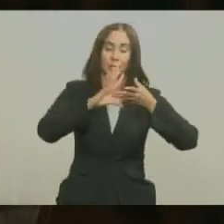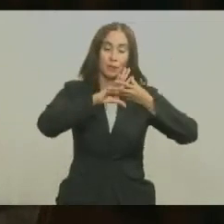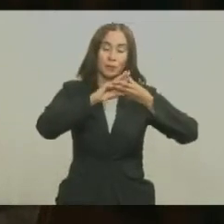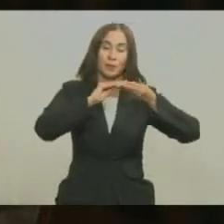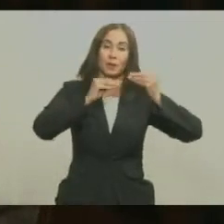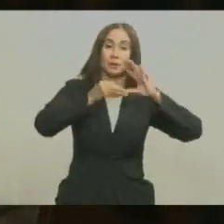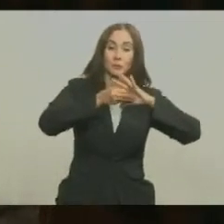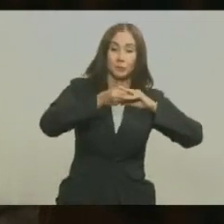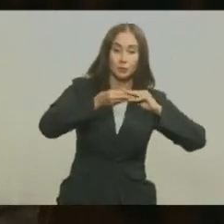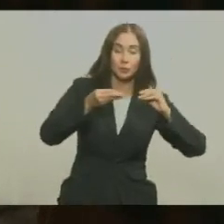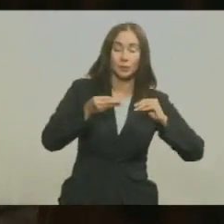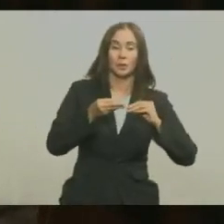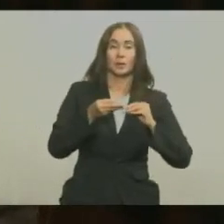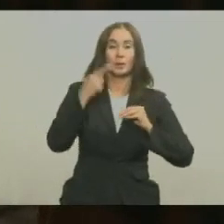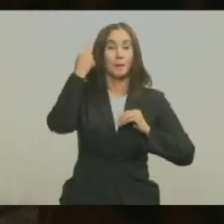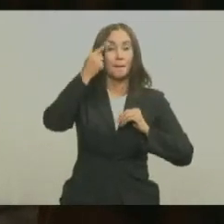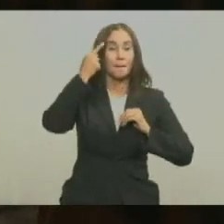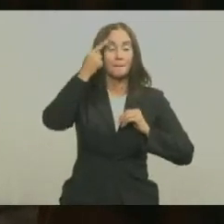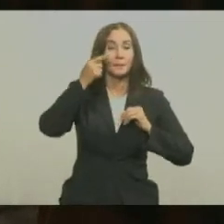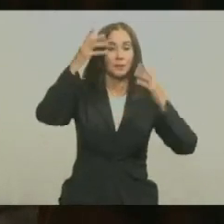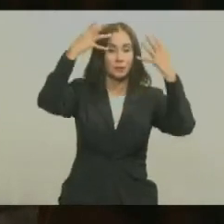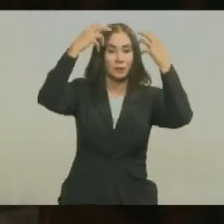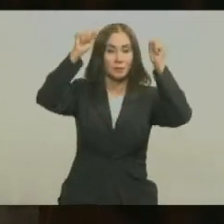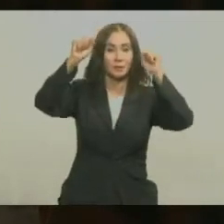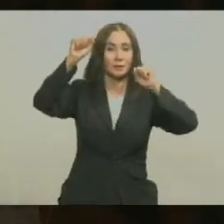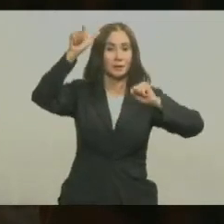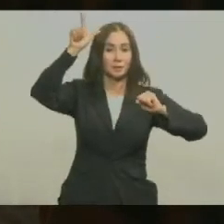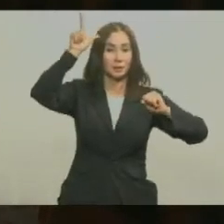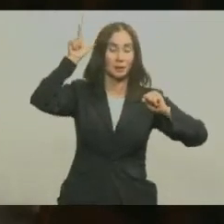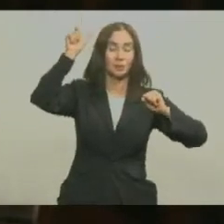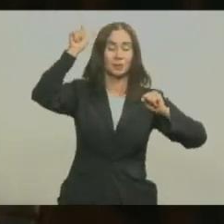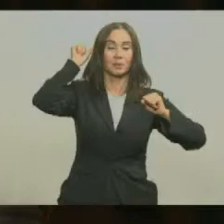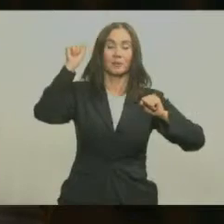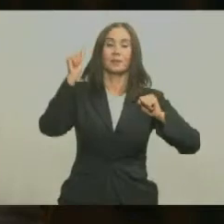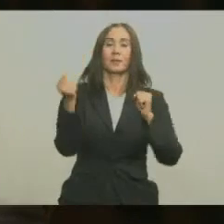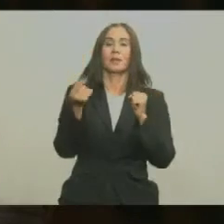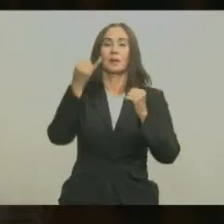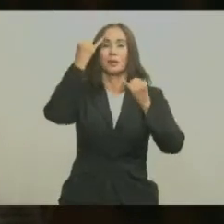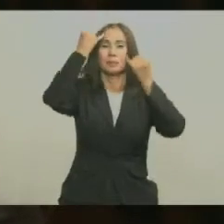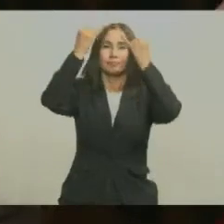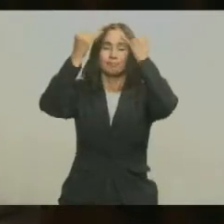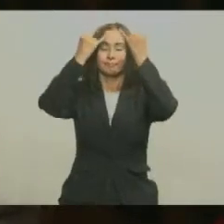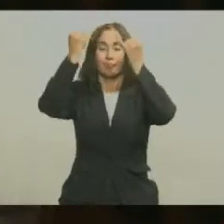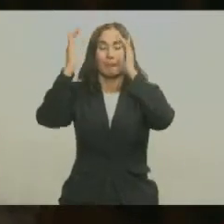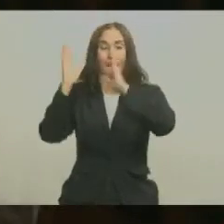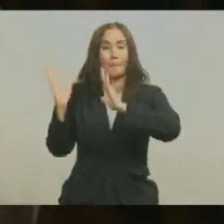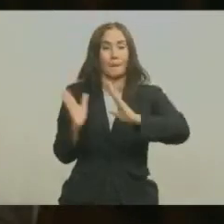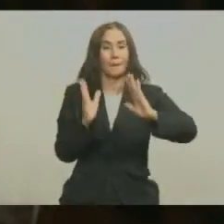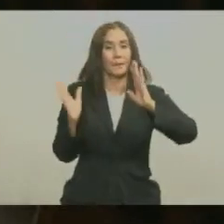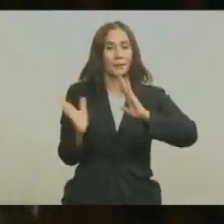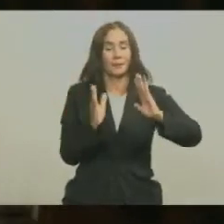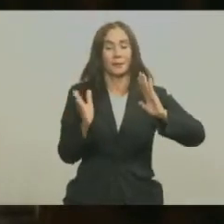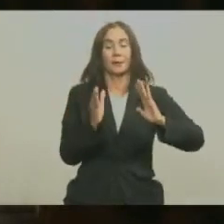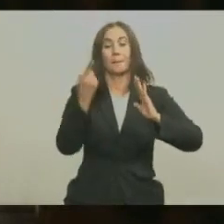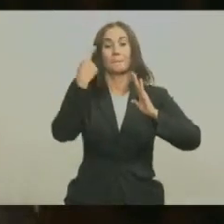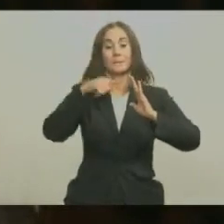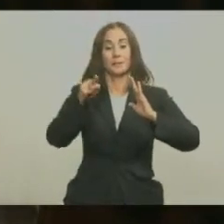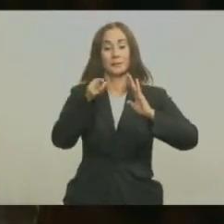el señor presidente, don Luis Abinader, ha creado las condiciones necesarias para que demos un